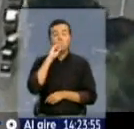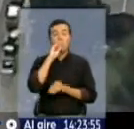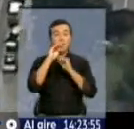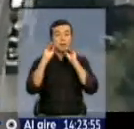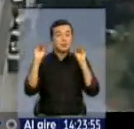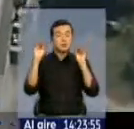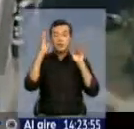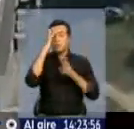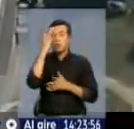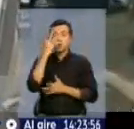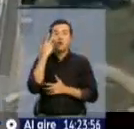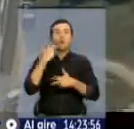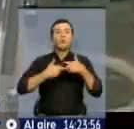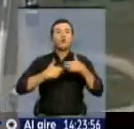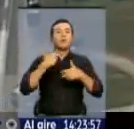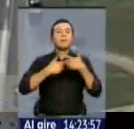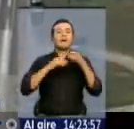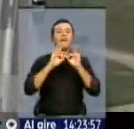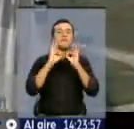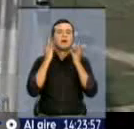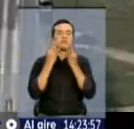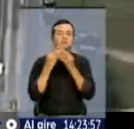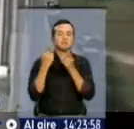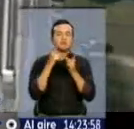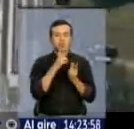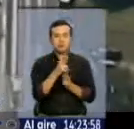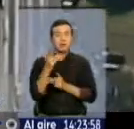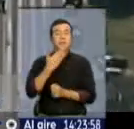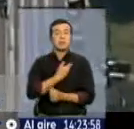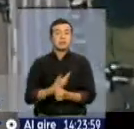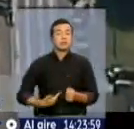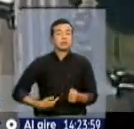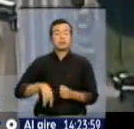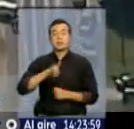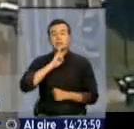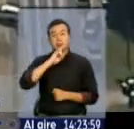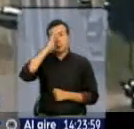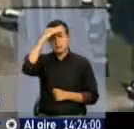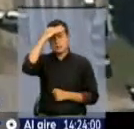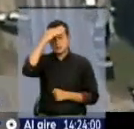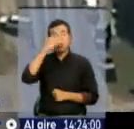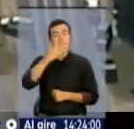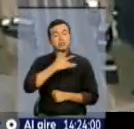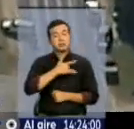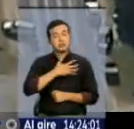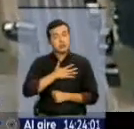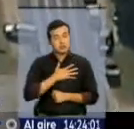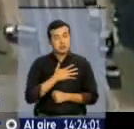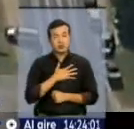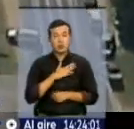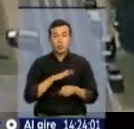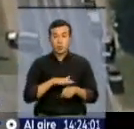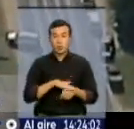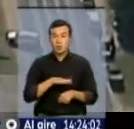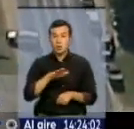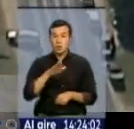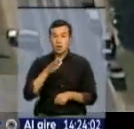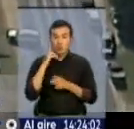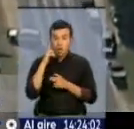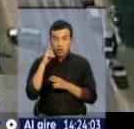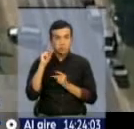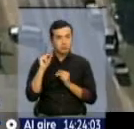se dio luego de tener problemas familiares. El presidente Donald Trump lamentó los hechos y dijo que no se culpa a las